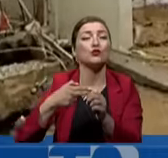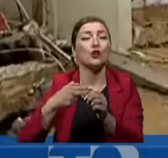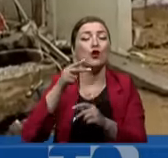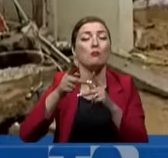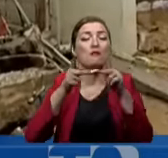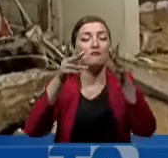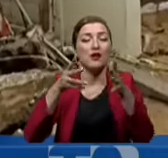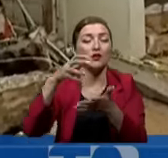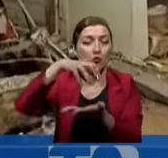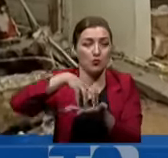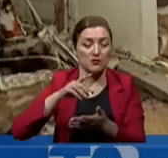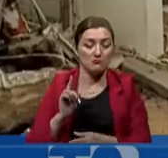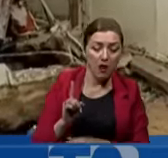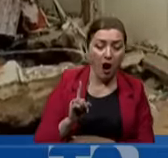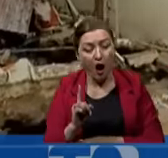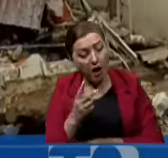prefecto de la provincia.